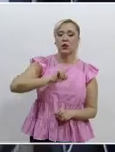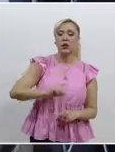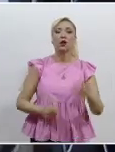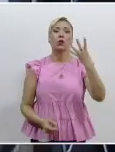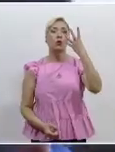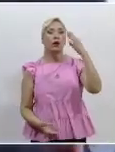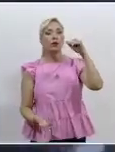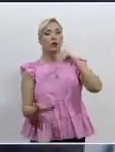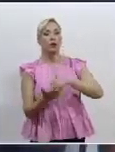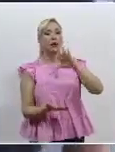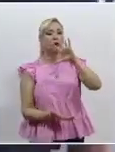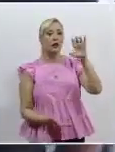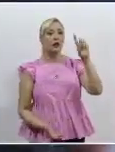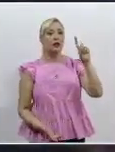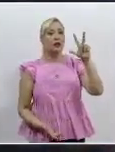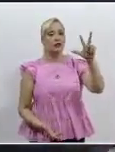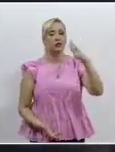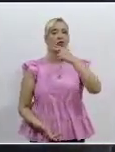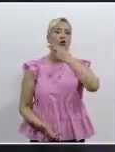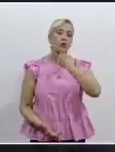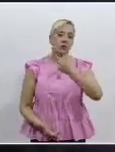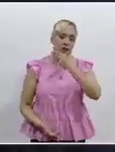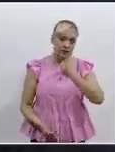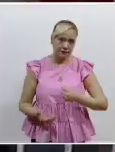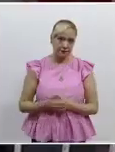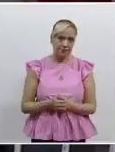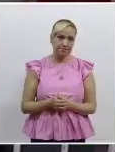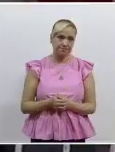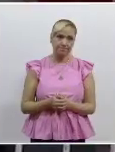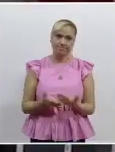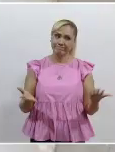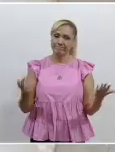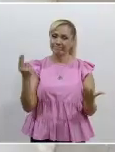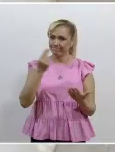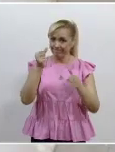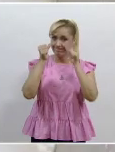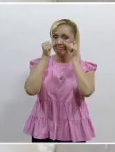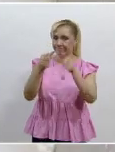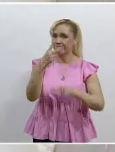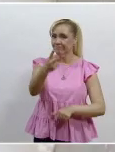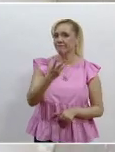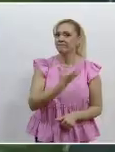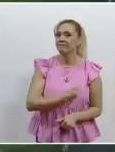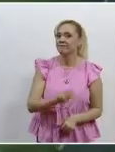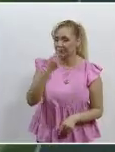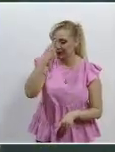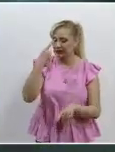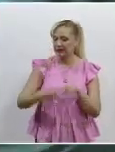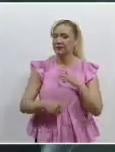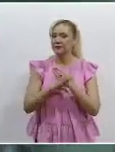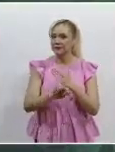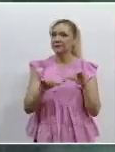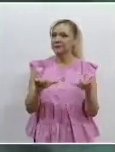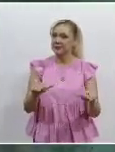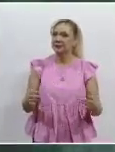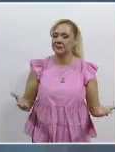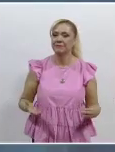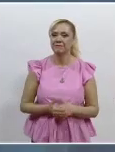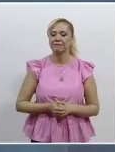y 4.538 son hombres. Para el canal del Poder Judicial de la Federación, Óscar